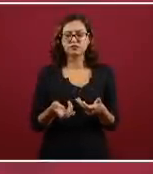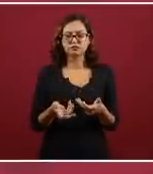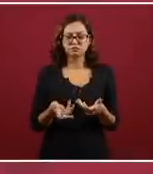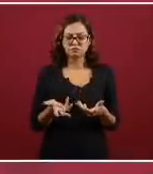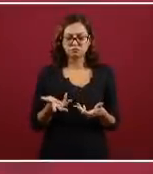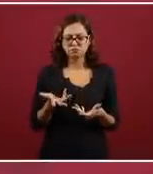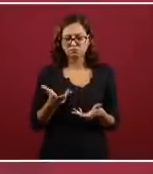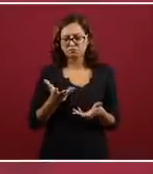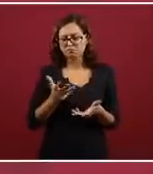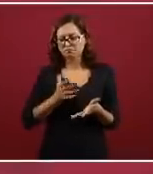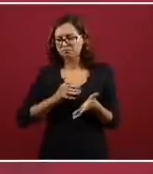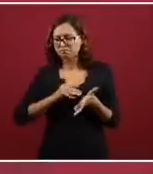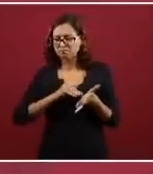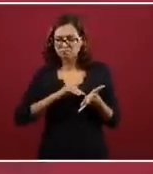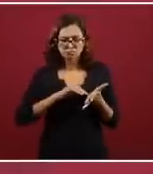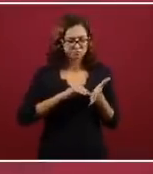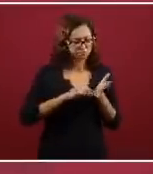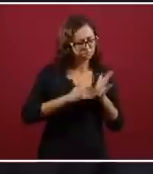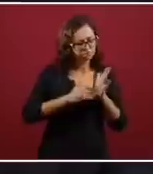buscando